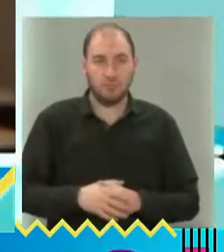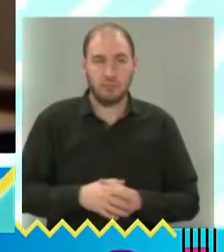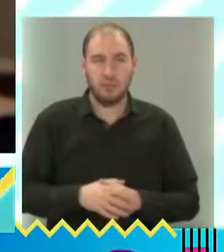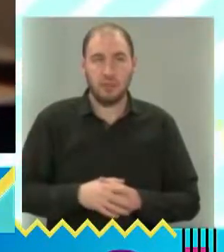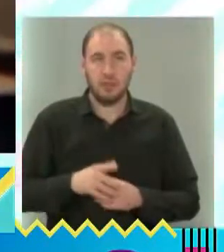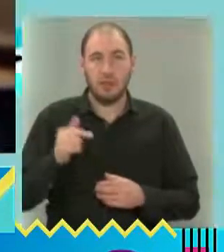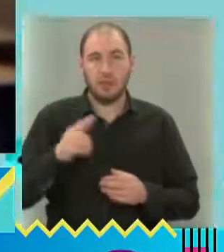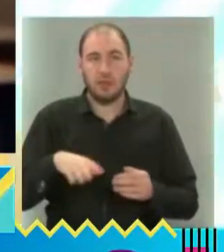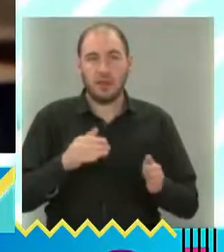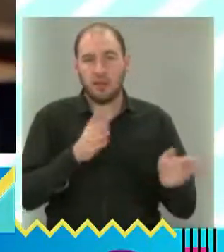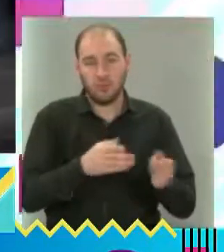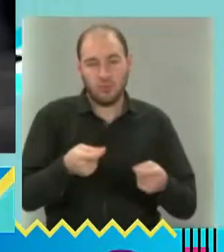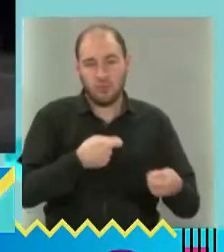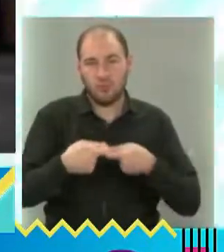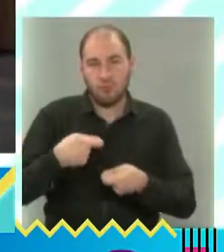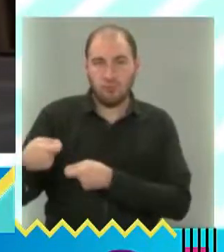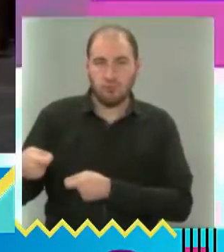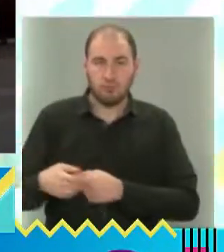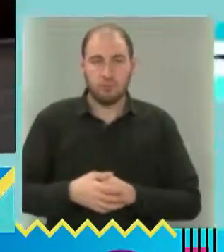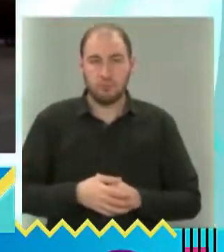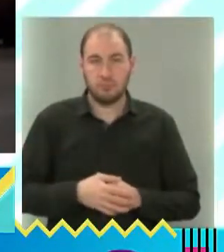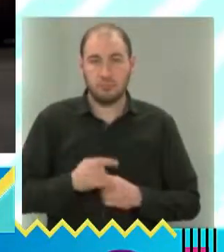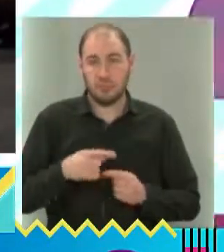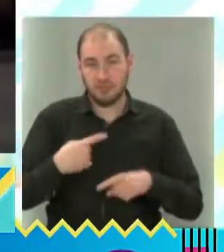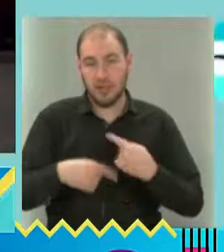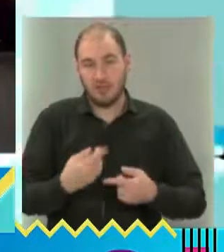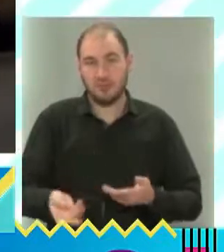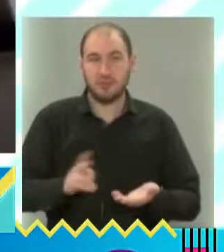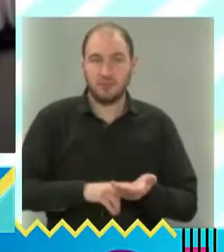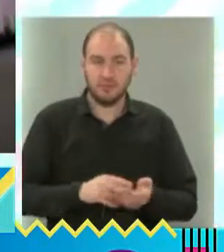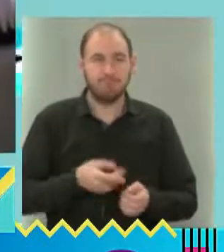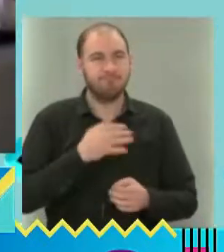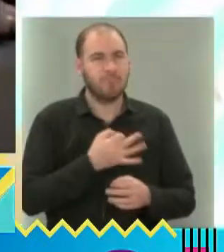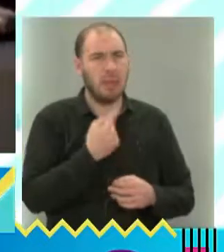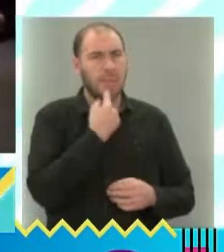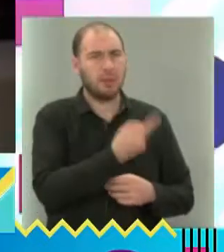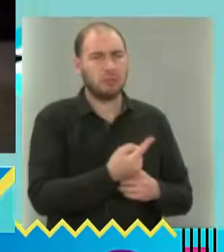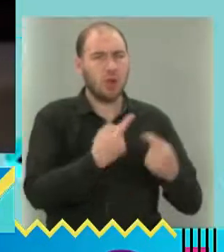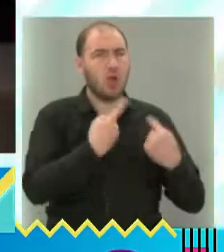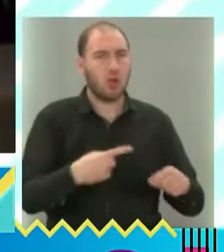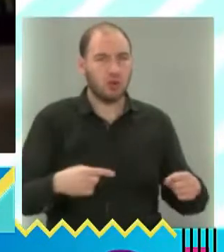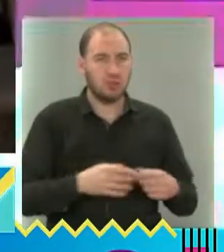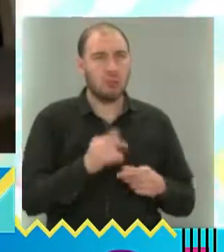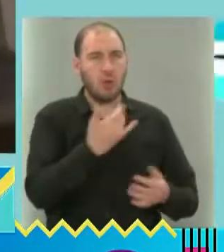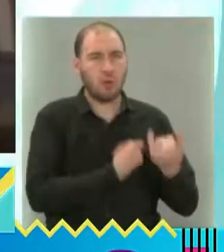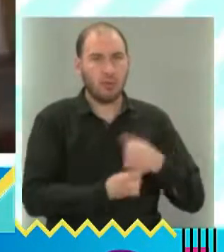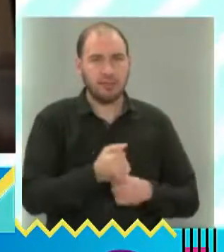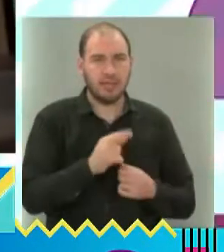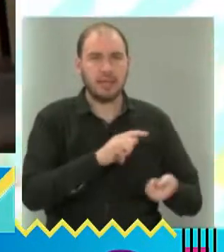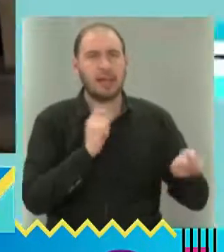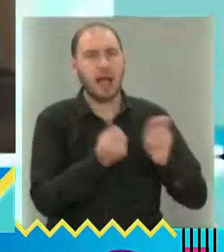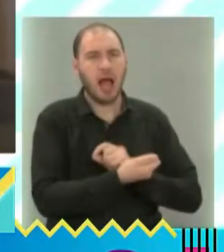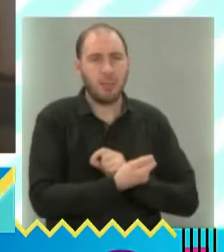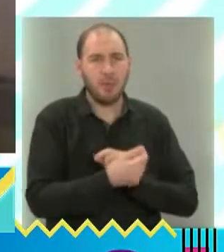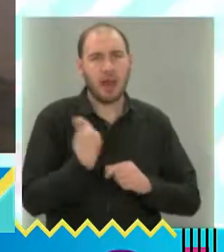todas estas partes de la cadena comercial que hay que retribuirlas, ¿no? Bien. ¿Y cuáles son esas cosas que dice usted, Sergio, que hay que